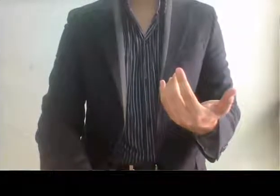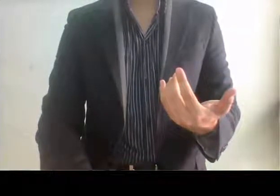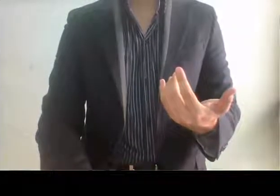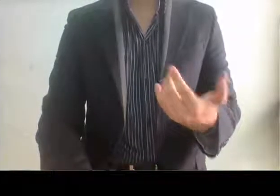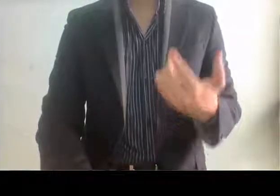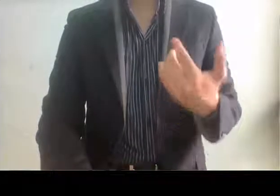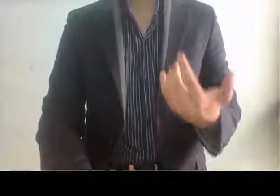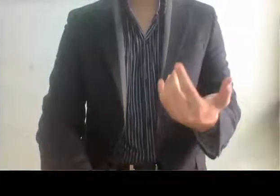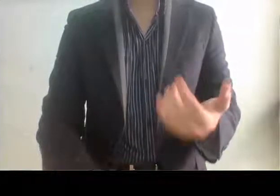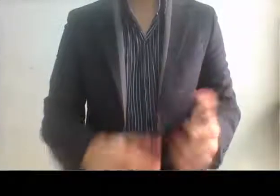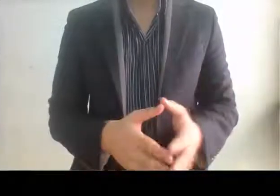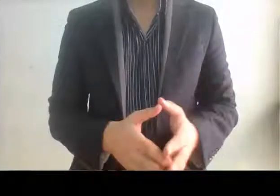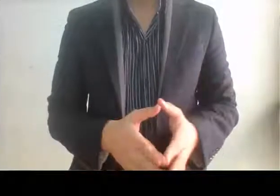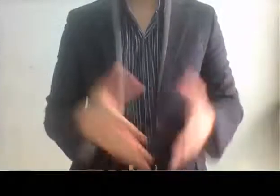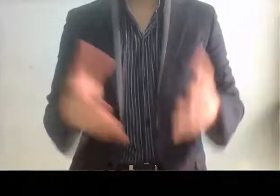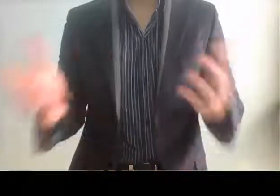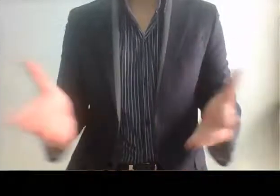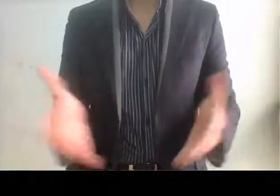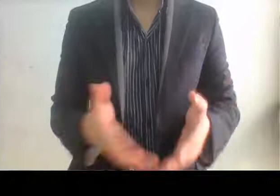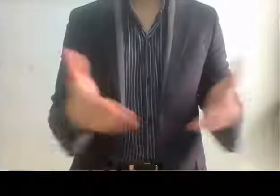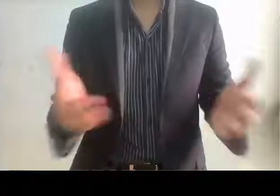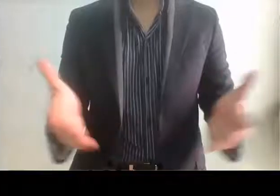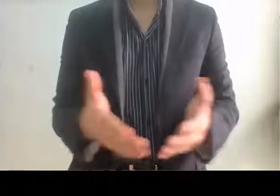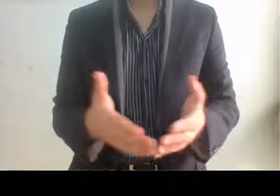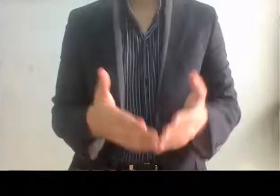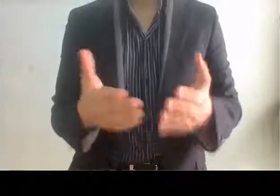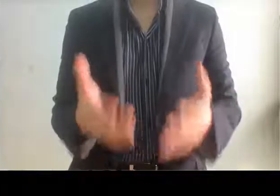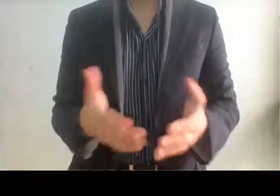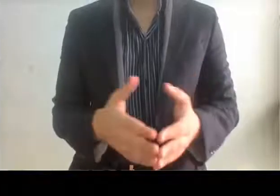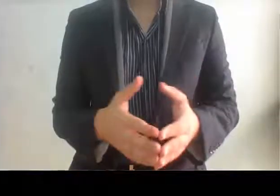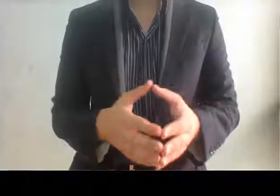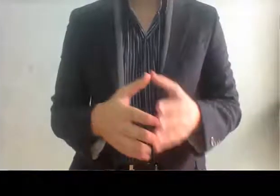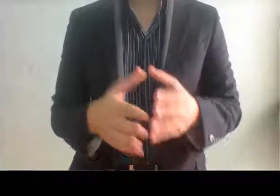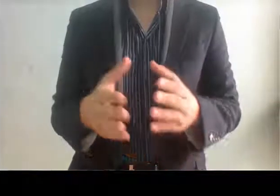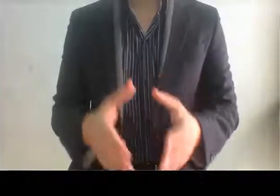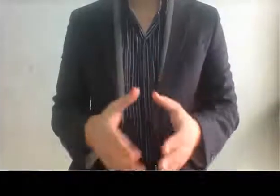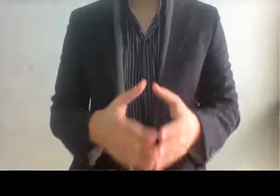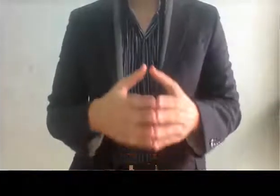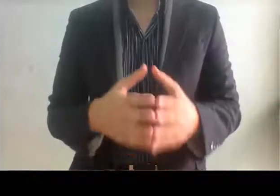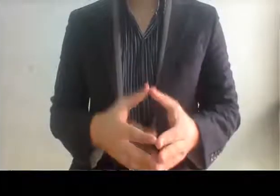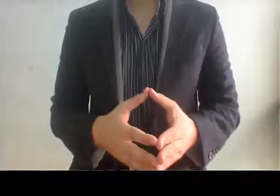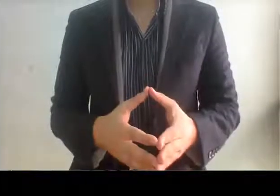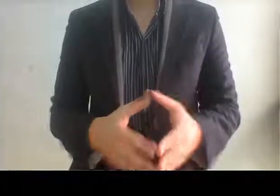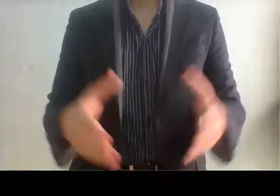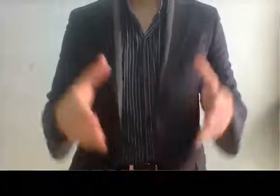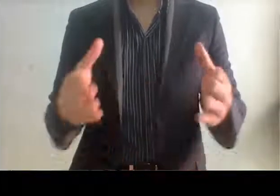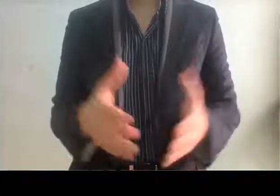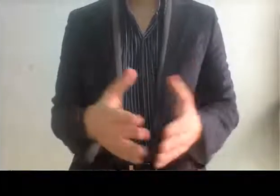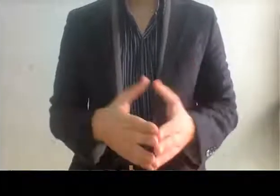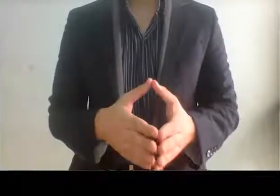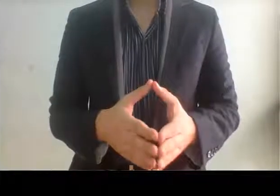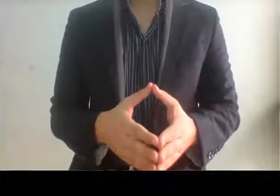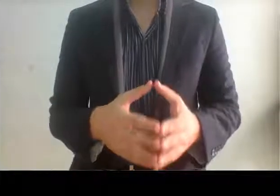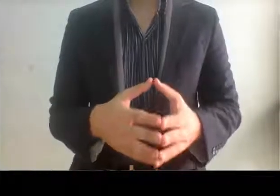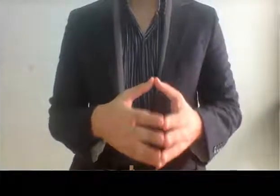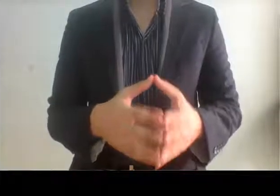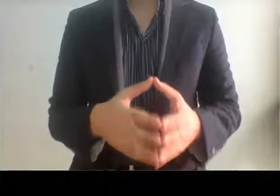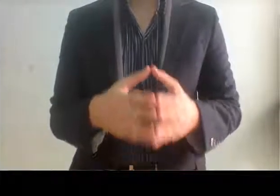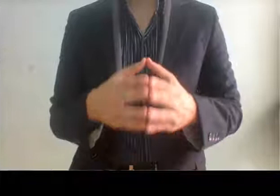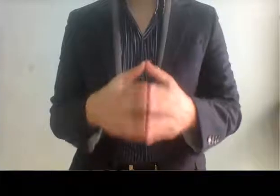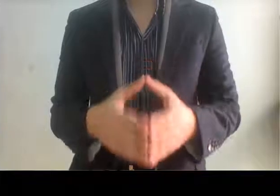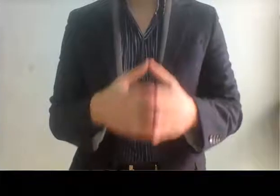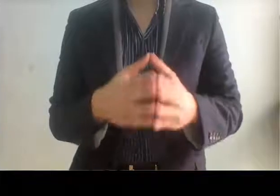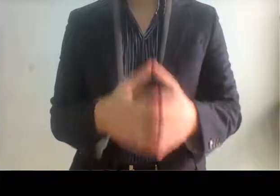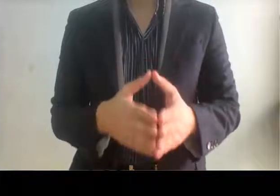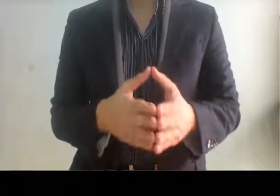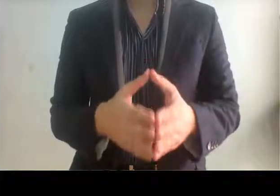conocemos hasta este momento, que es el CONACYT, que bueno, sabemos perfectamente que tiene las habilidades y conocimientos. Lo que ocurre en el pasado es que nunca